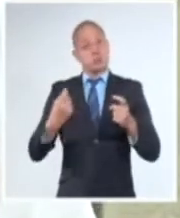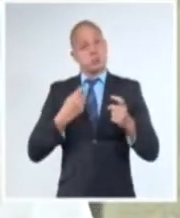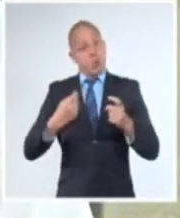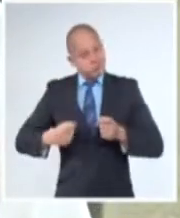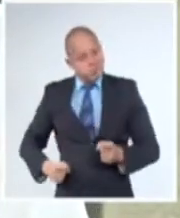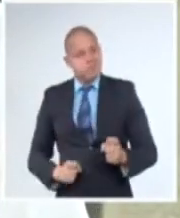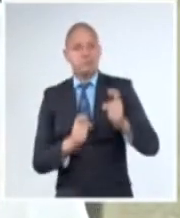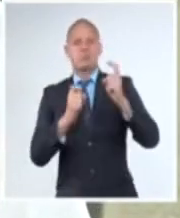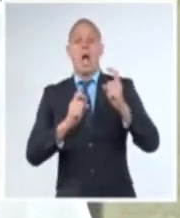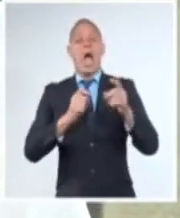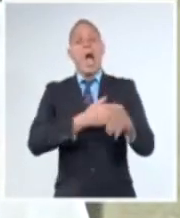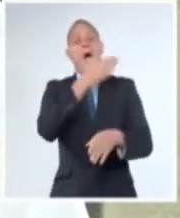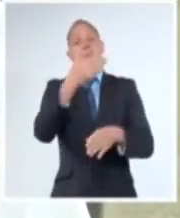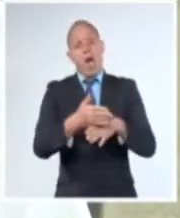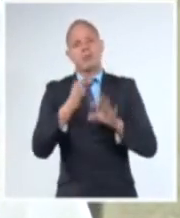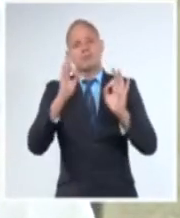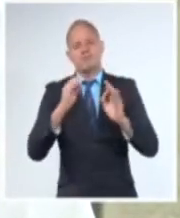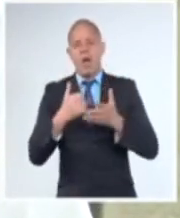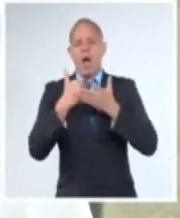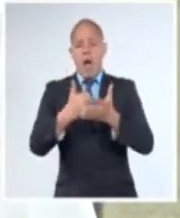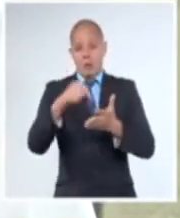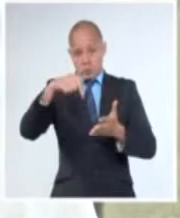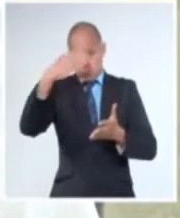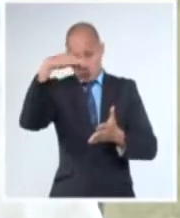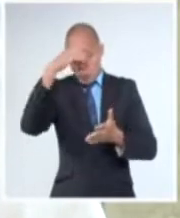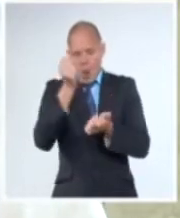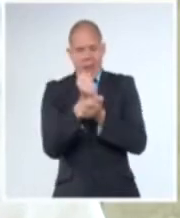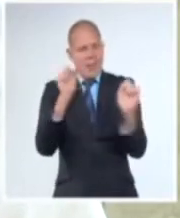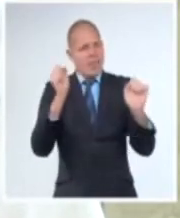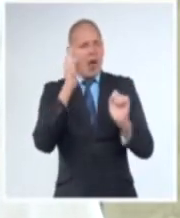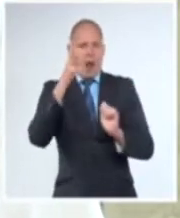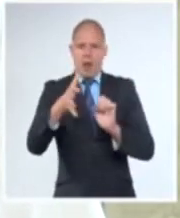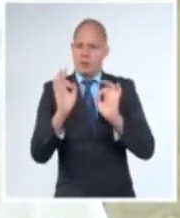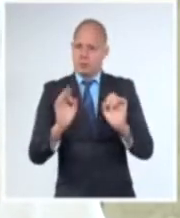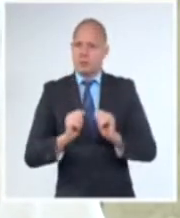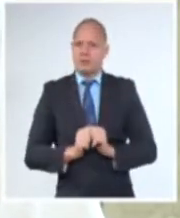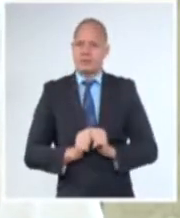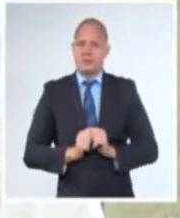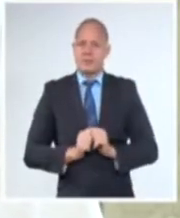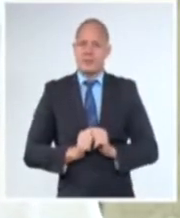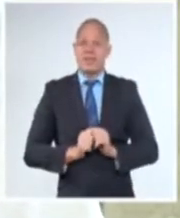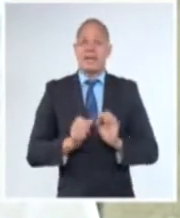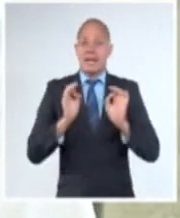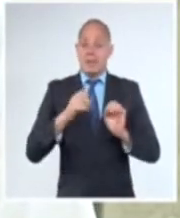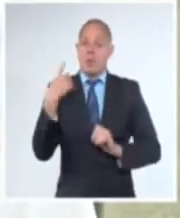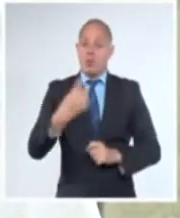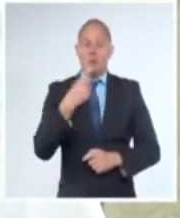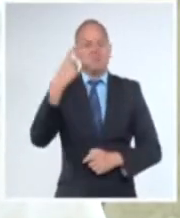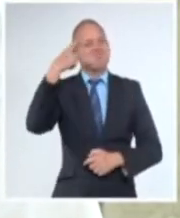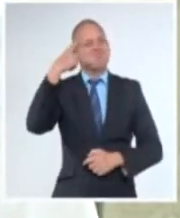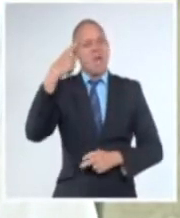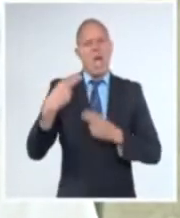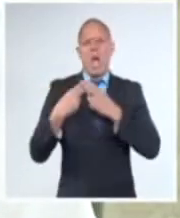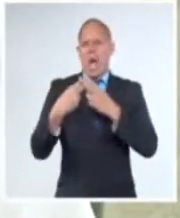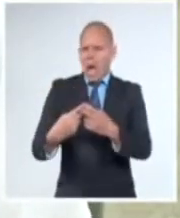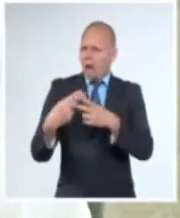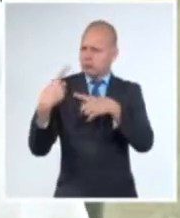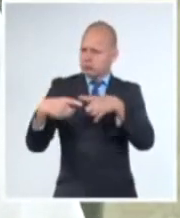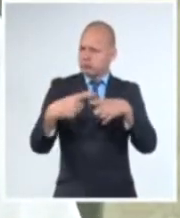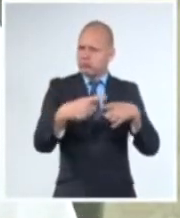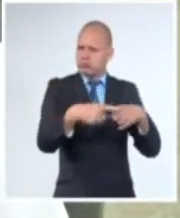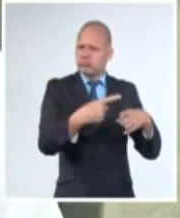cumplieron hacer a nuestra patria libre por siempre. Y en honor a esos héroes, a nuestros mártires, a la